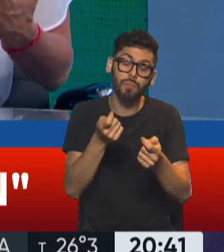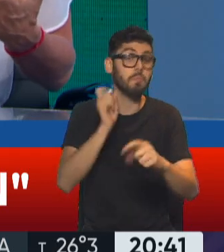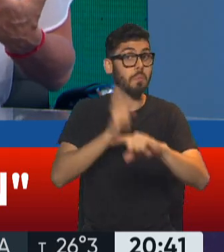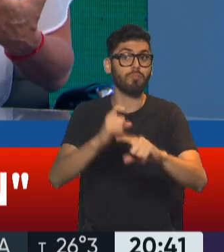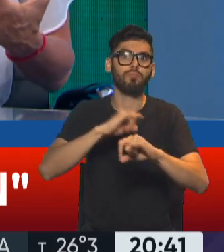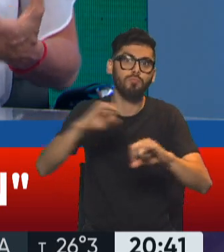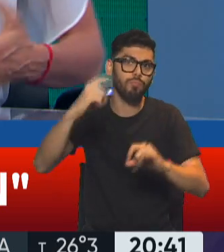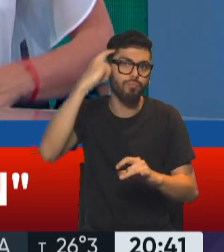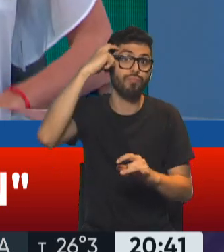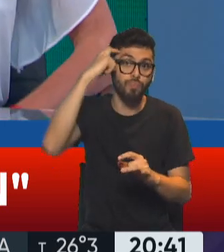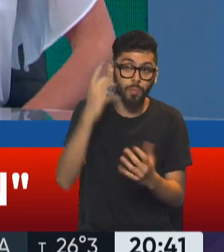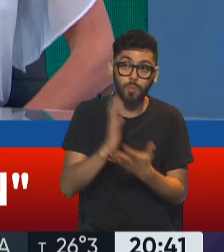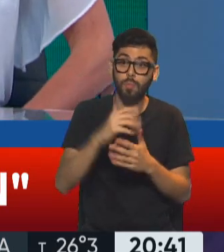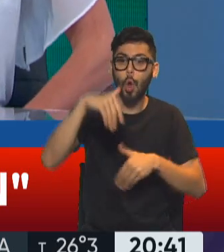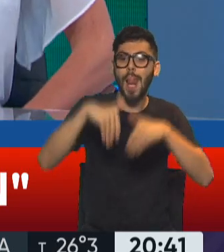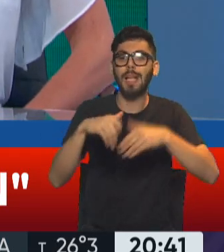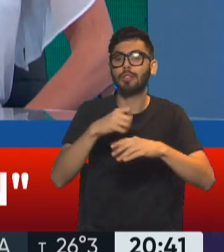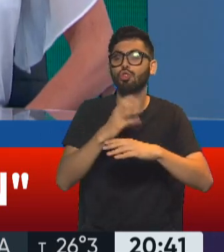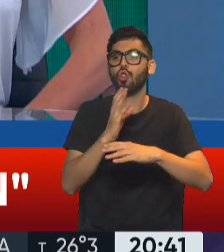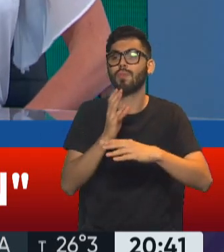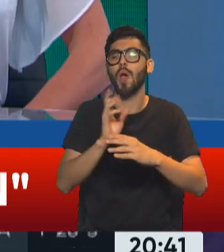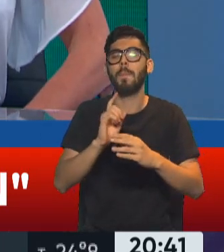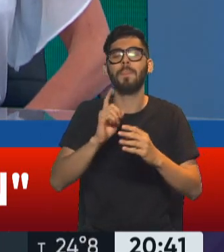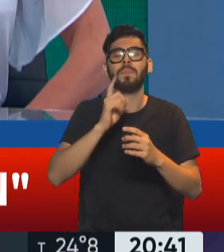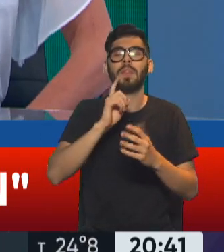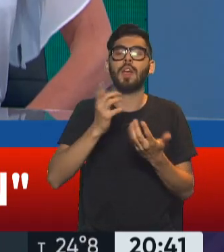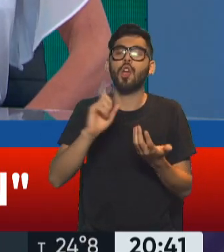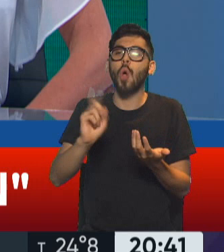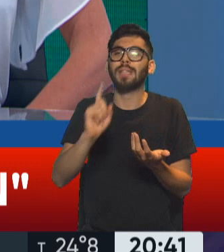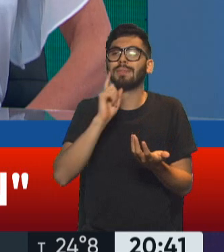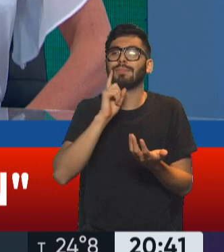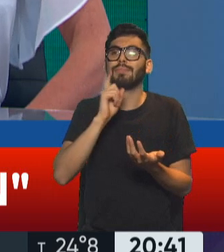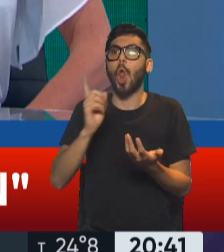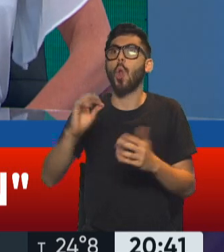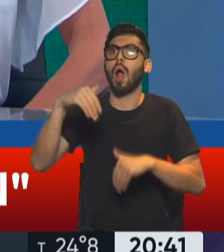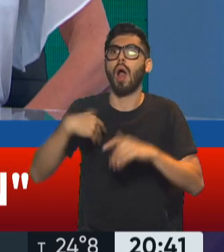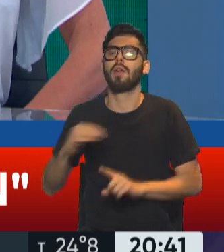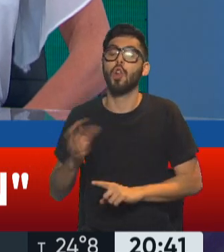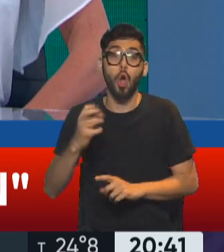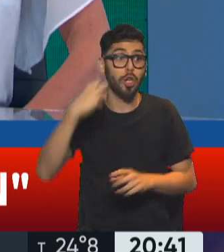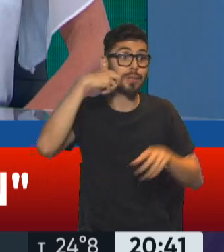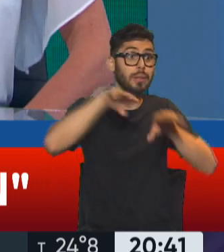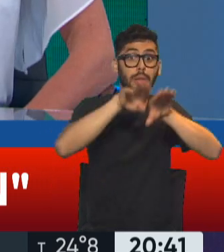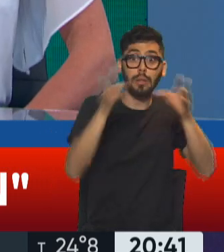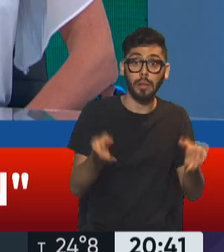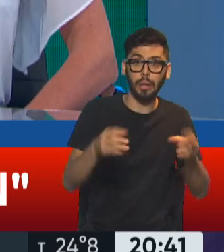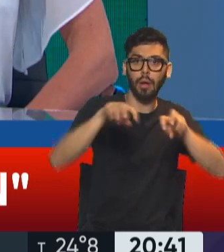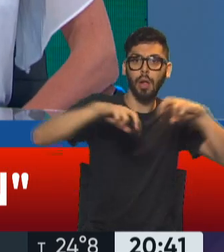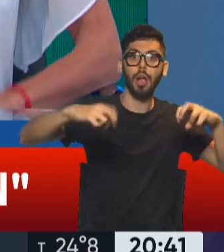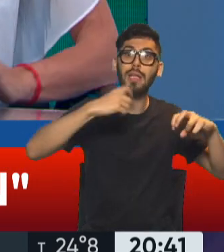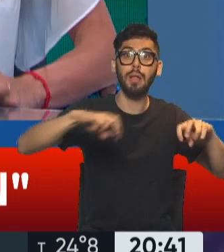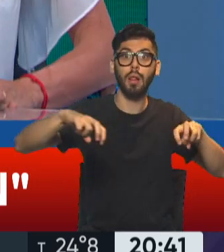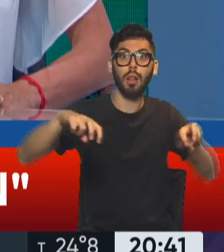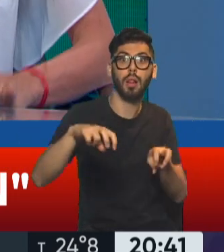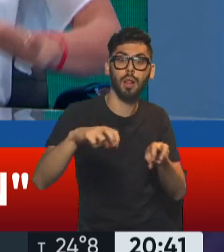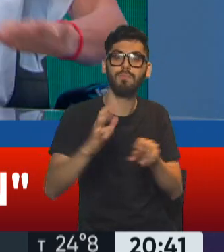concientizar sobre lo que está en riesgo en una elección intermedia. Lo que está en riesgo es tener una Cámara que no funcione, que no nos den quórum, que no podamos avanzar sobre leyes de transformaciones